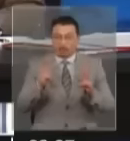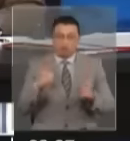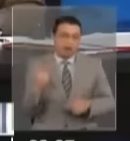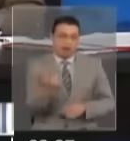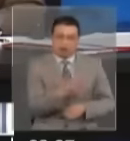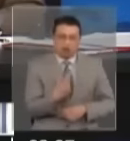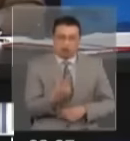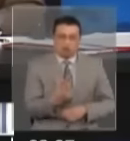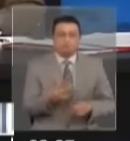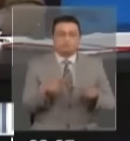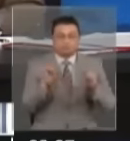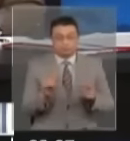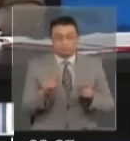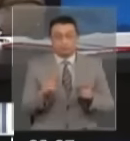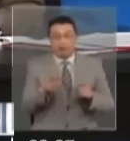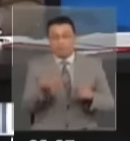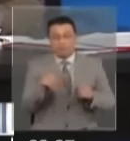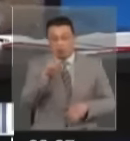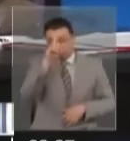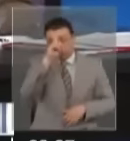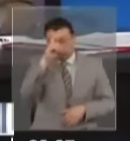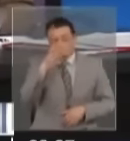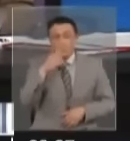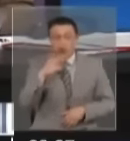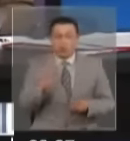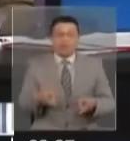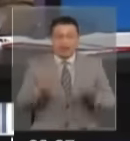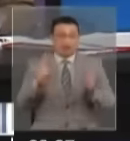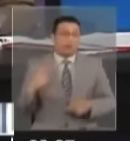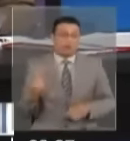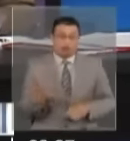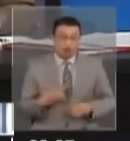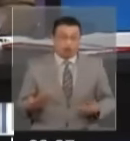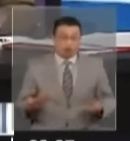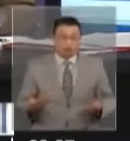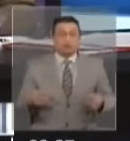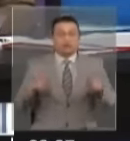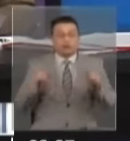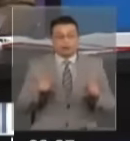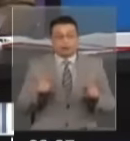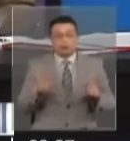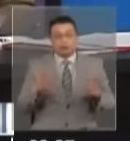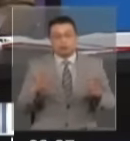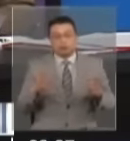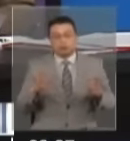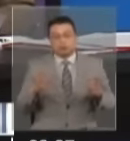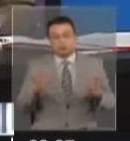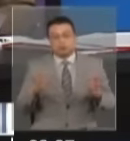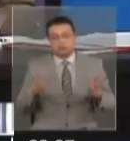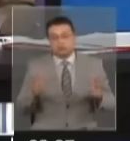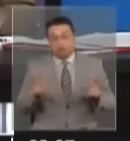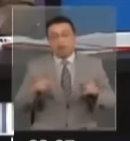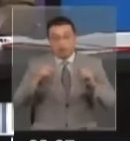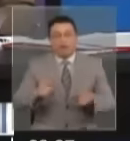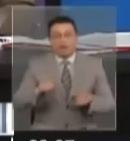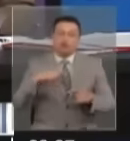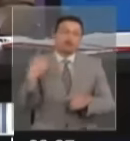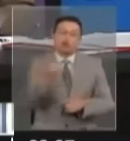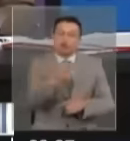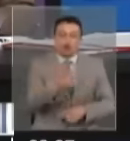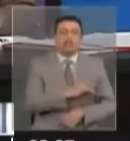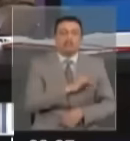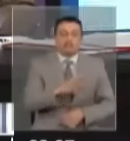y como y lo mismo que la salud un derecho y por lo tanto al menos deberíamos tener todos los